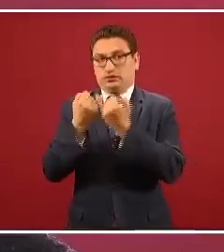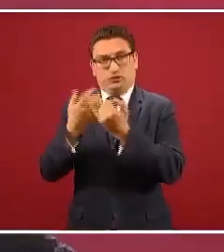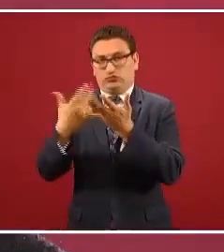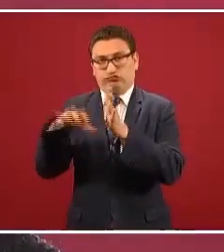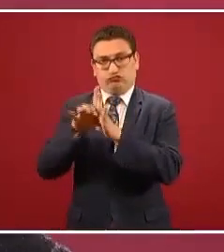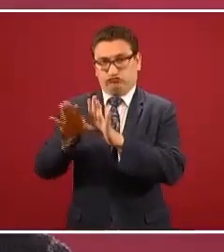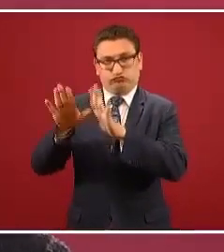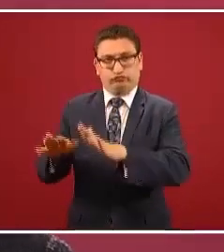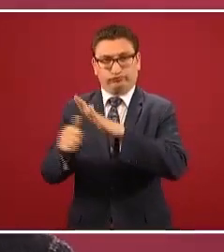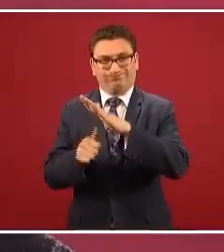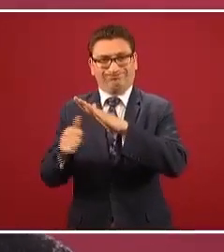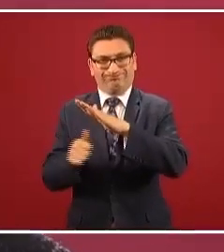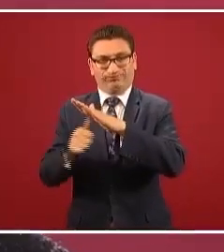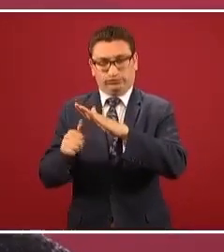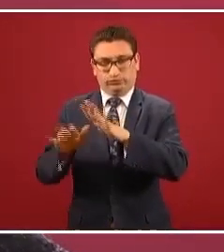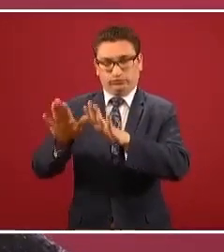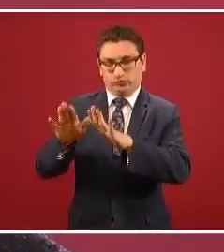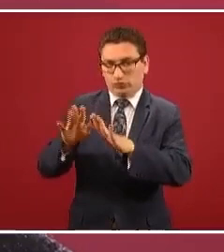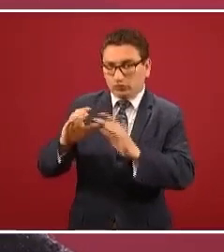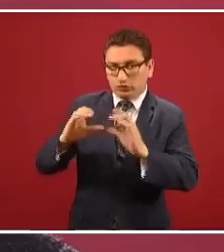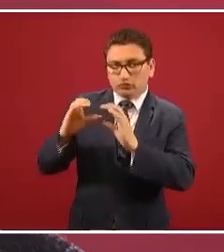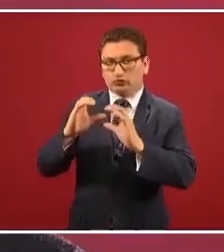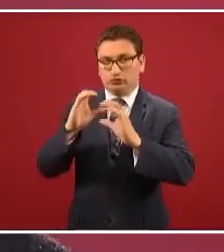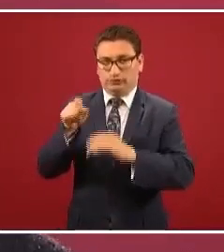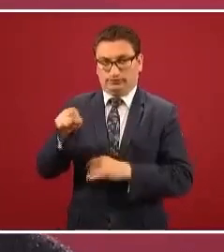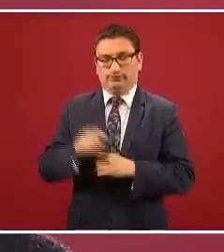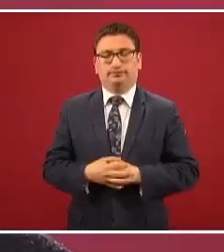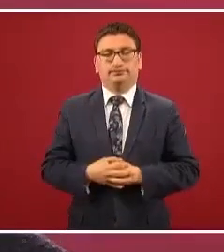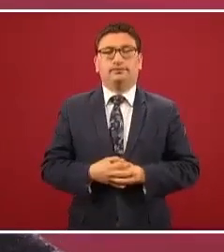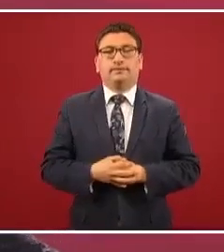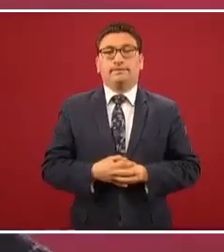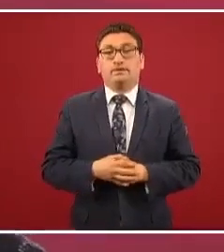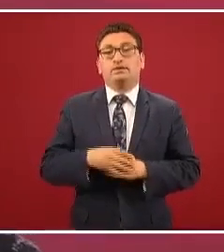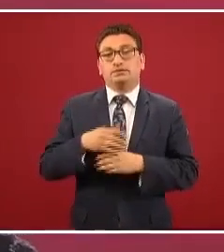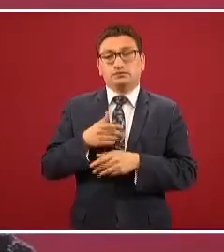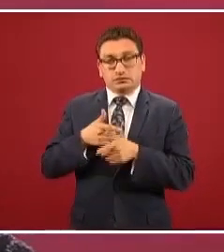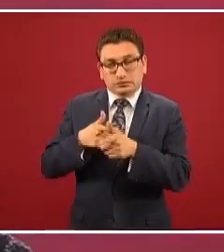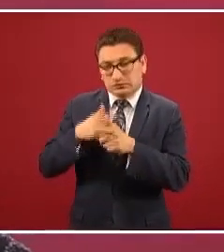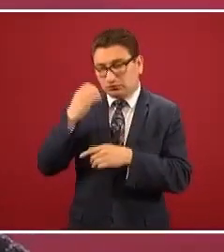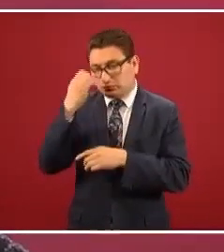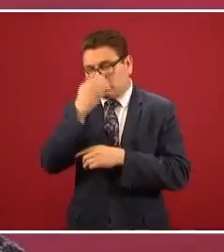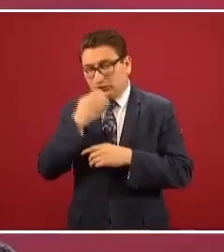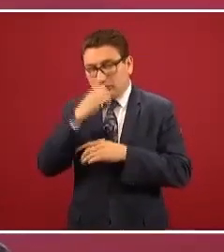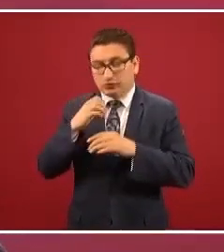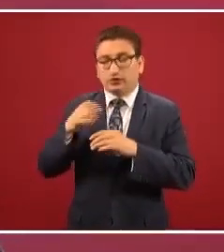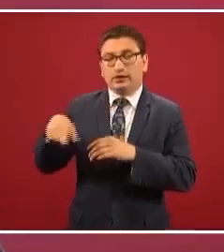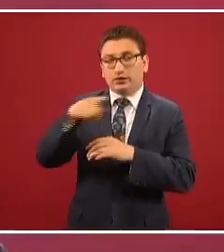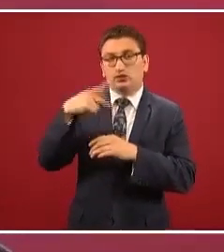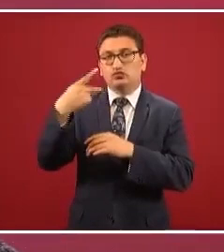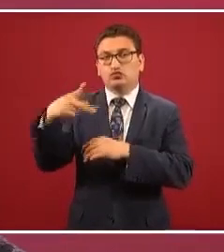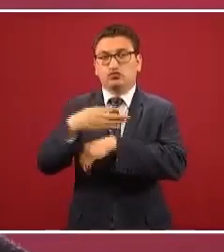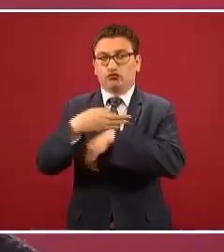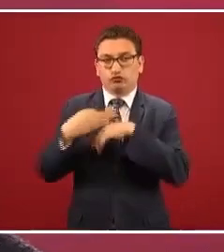este sitio, que es donde estaba en mayor estabilidad. Estaremos estudiando los contactos de